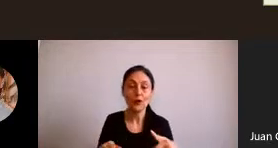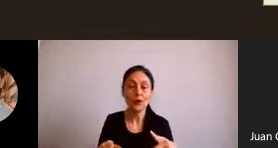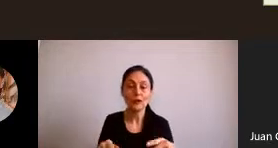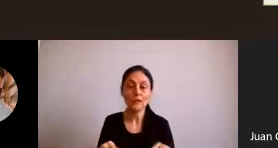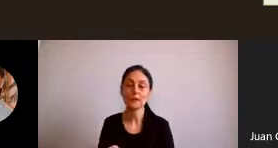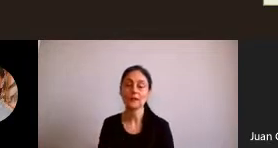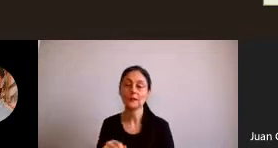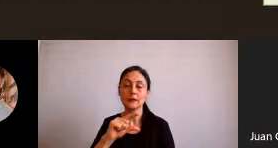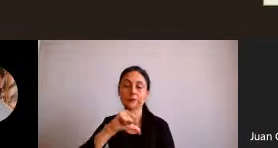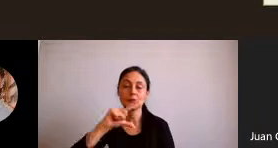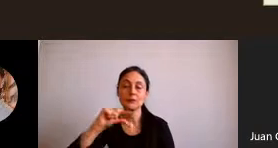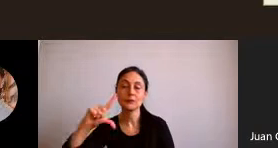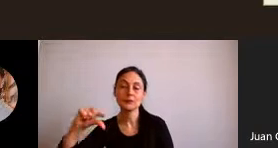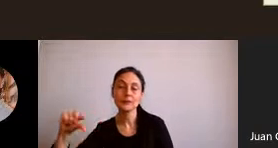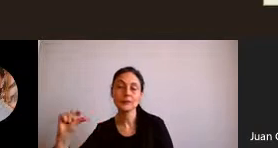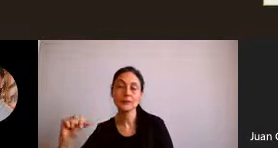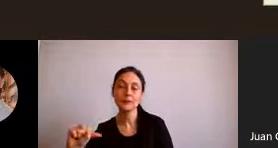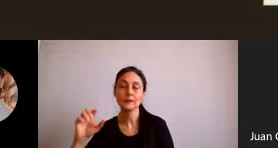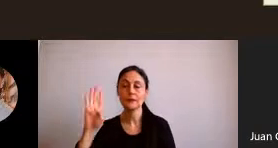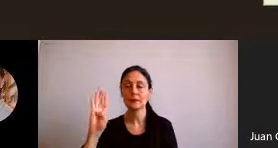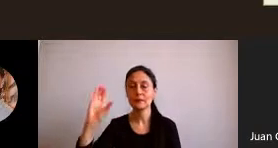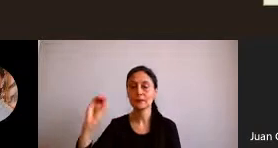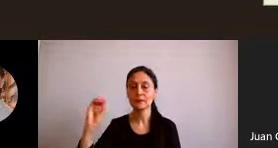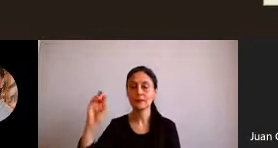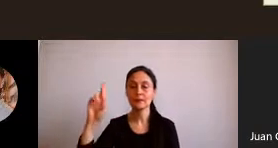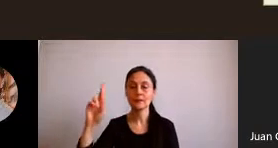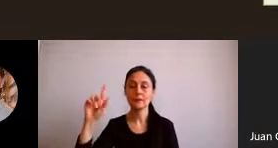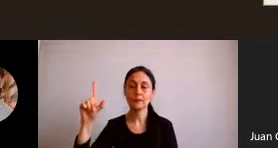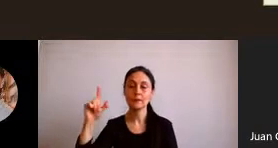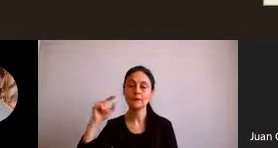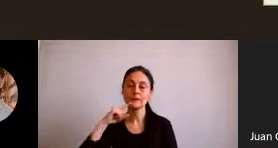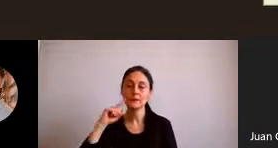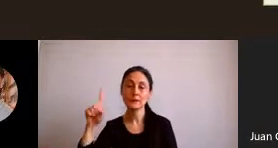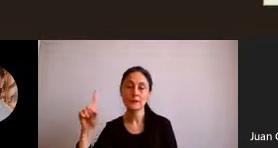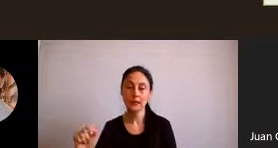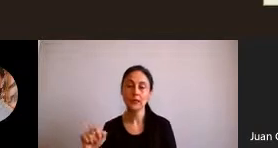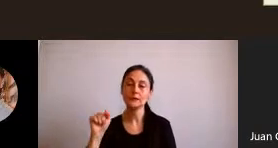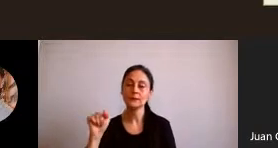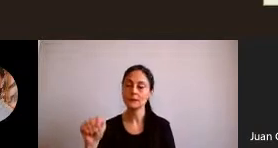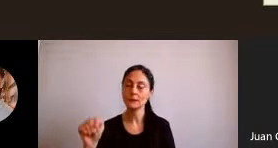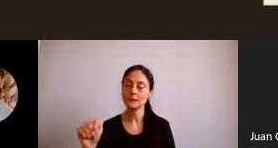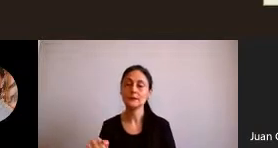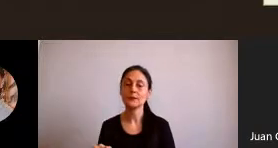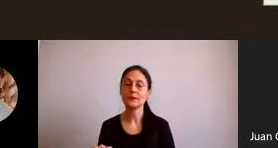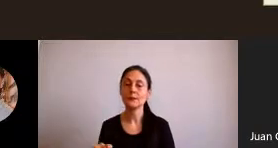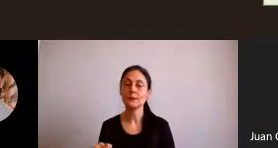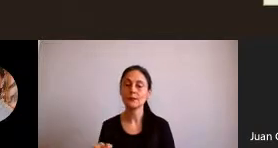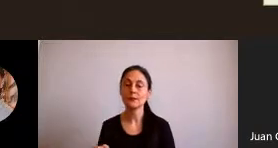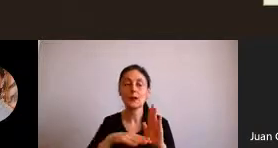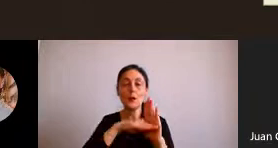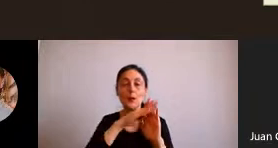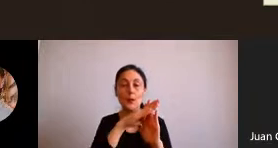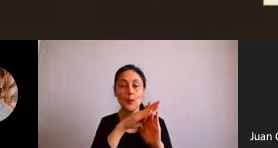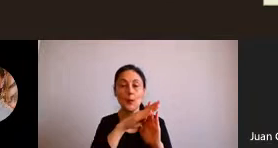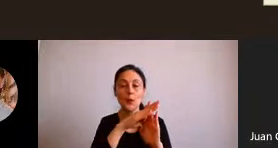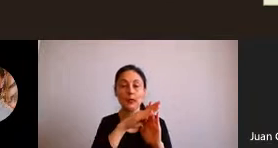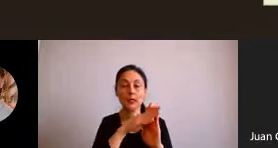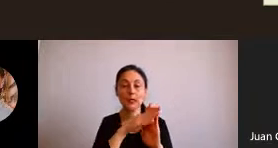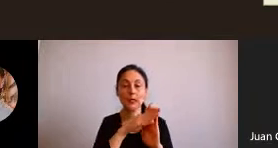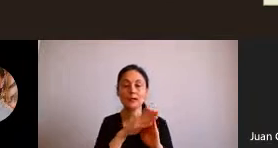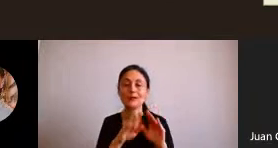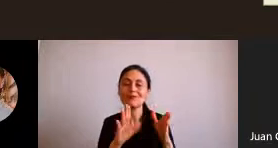personas, que es el Bartel, que también mide las mismas condiciones, y también vemos que tienen puntajes más altos, a lo mejor no cercano a 100, que es el puntaje